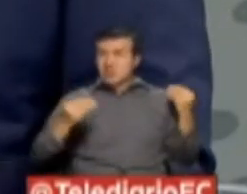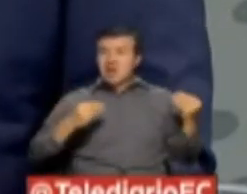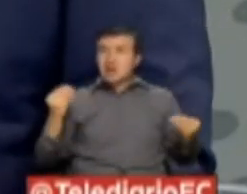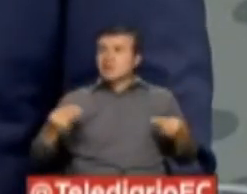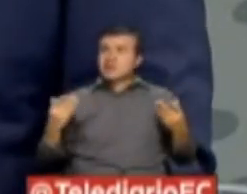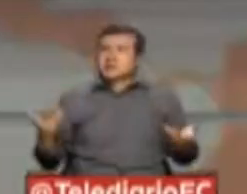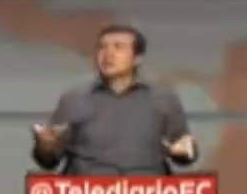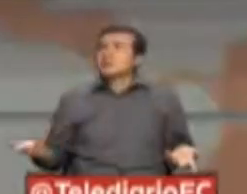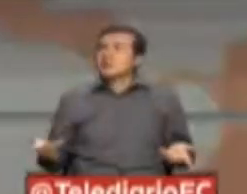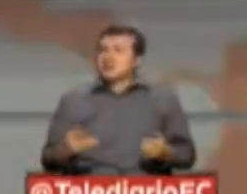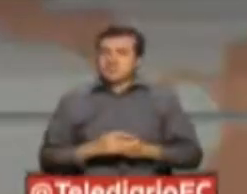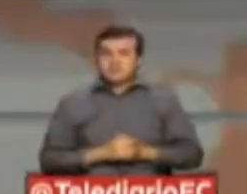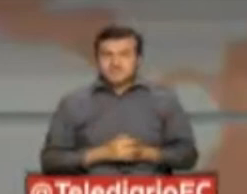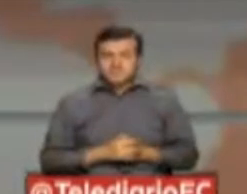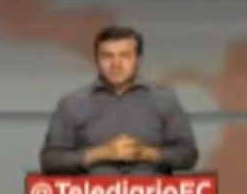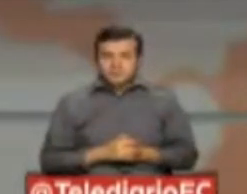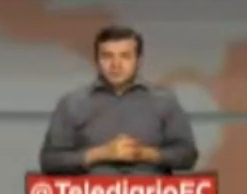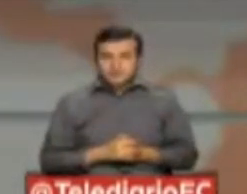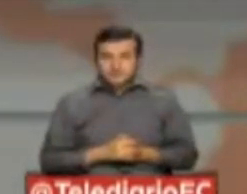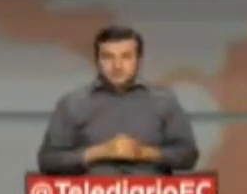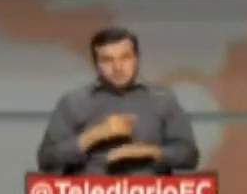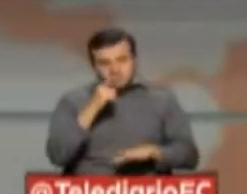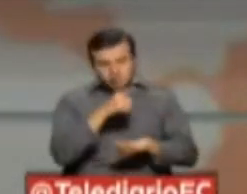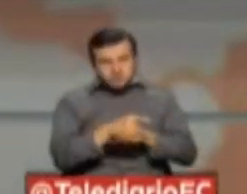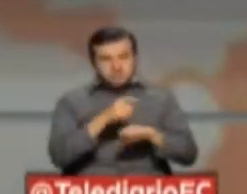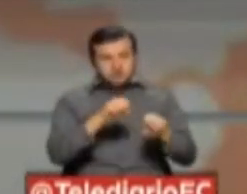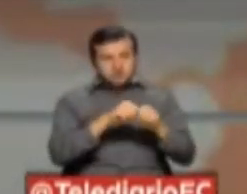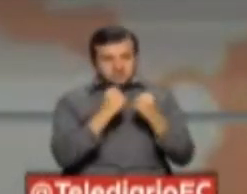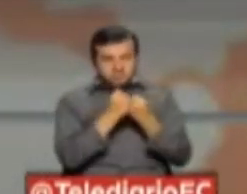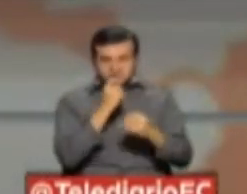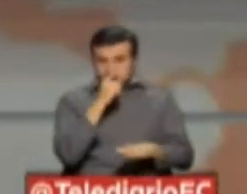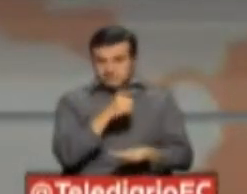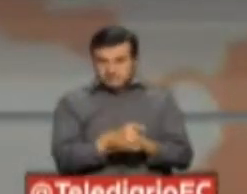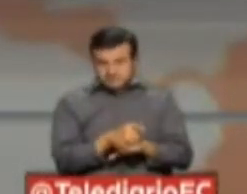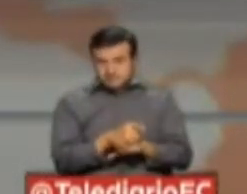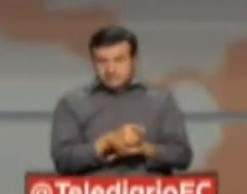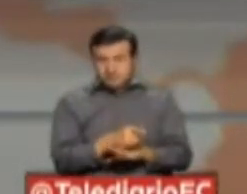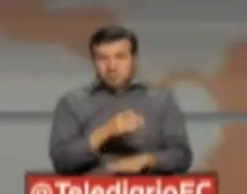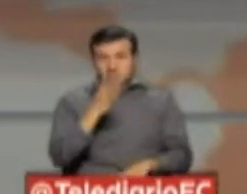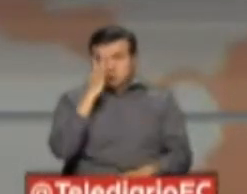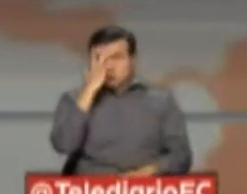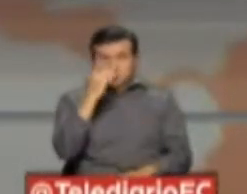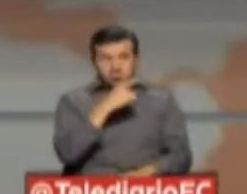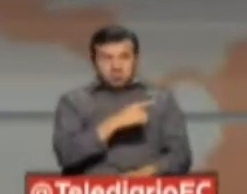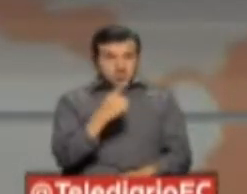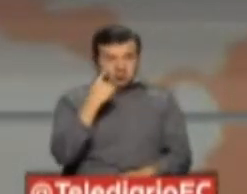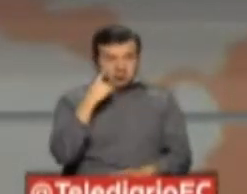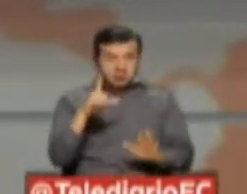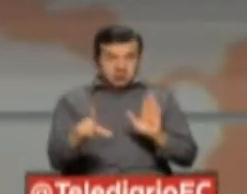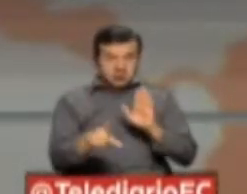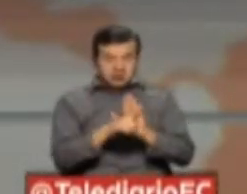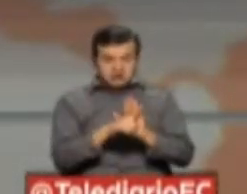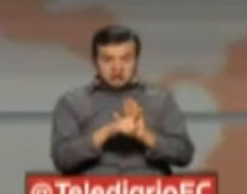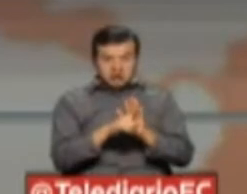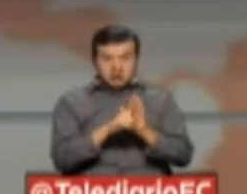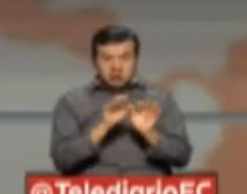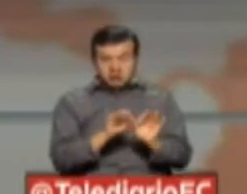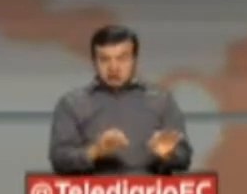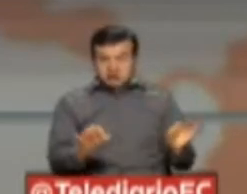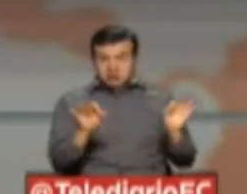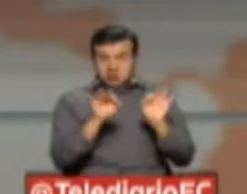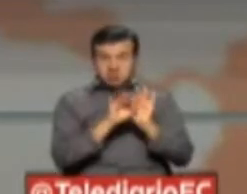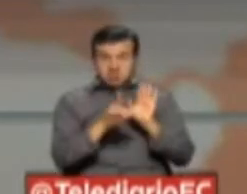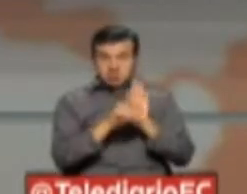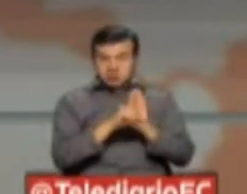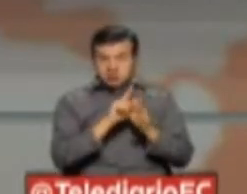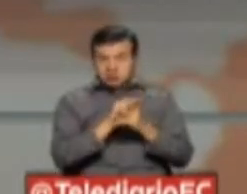hacer exigir como sociedad es decir la porque está nuestra ley que cumple con los principios fundamentales y